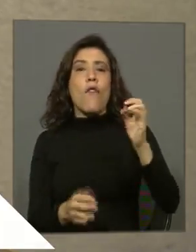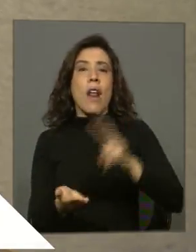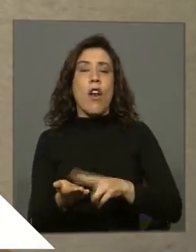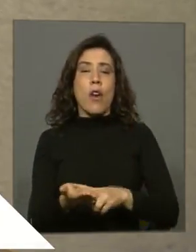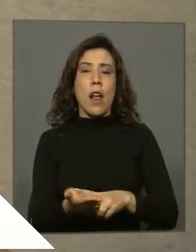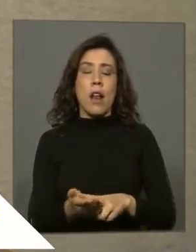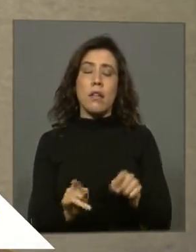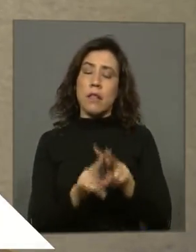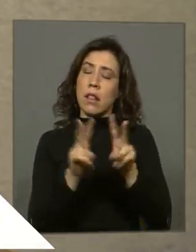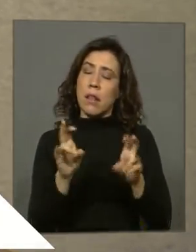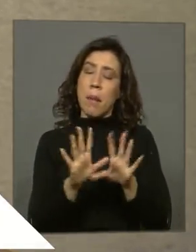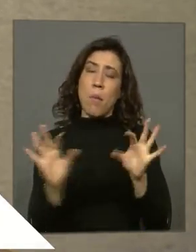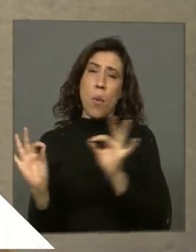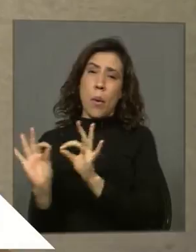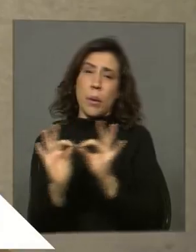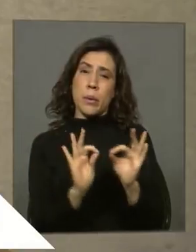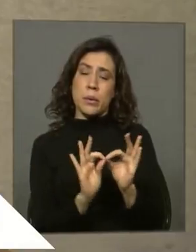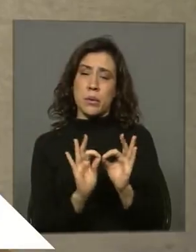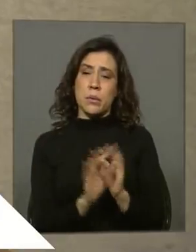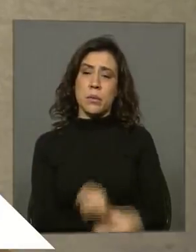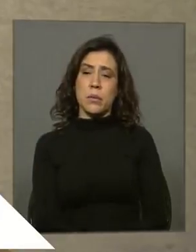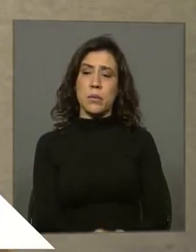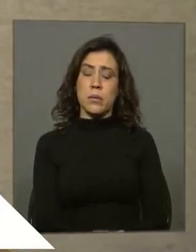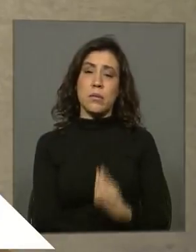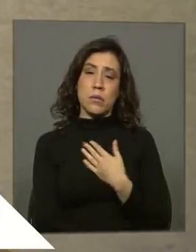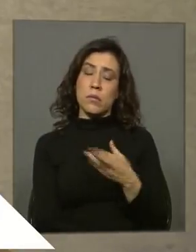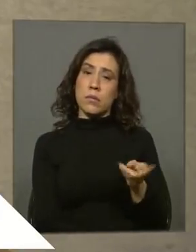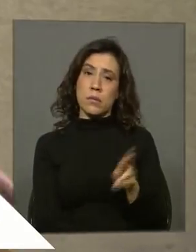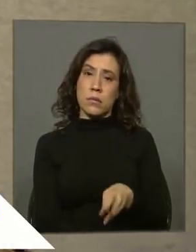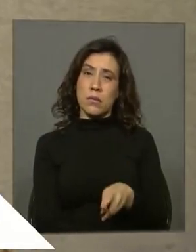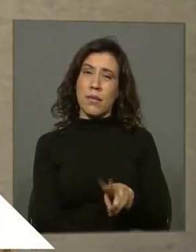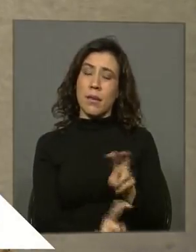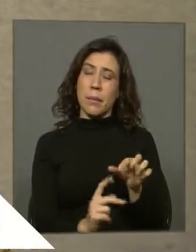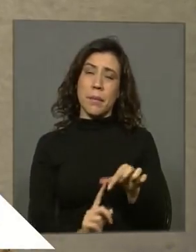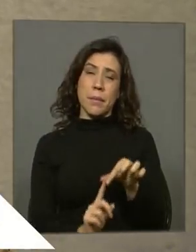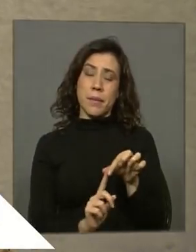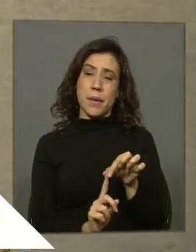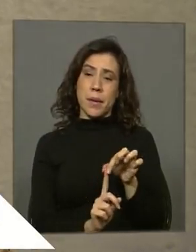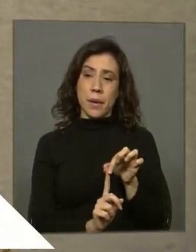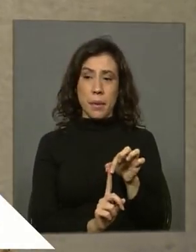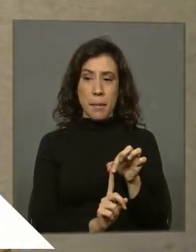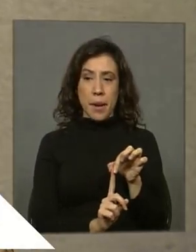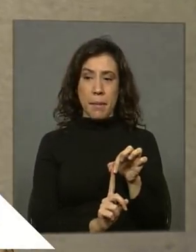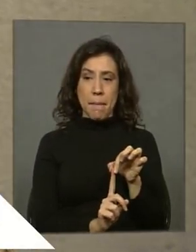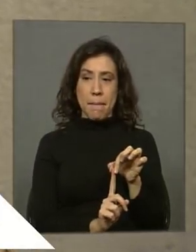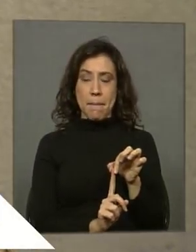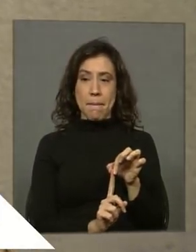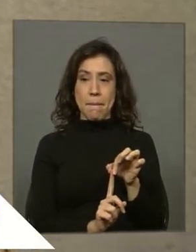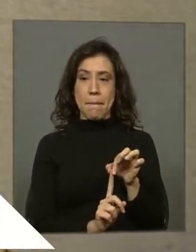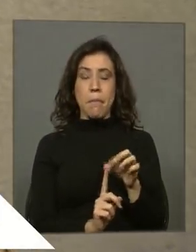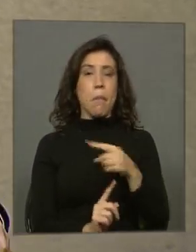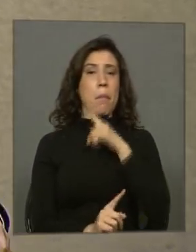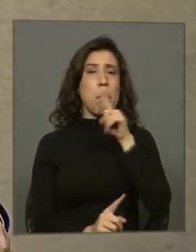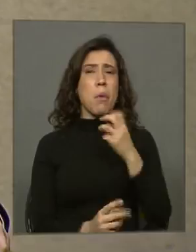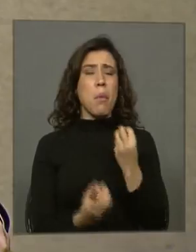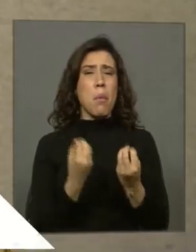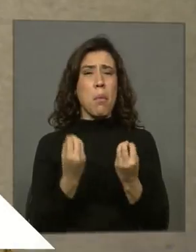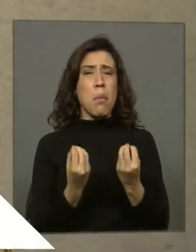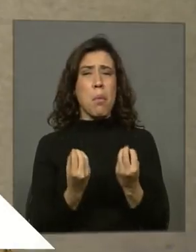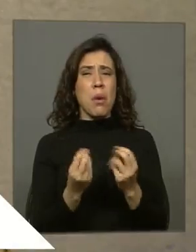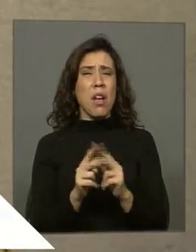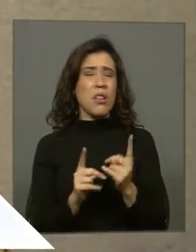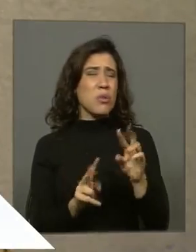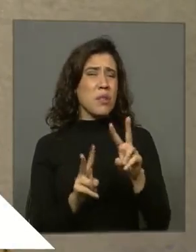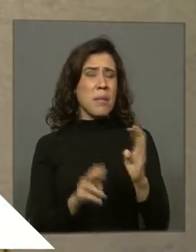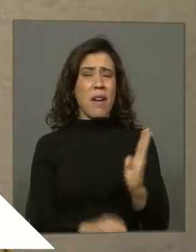es un tema muy puntual y yo quiero insistir en que lo de fondo que hay acá lo de fondo es preguntarnos por qué no cursó algo tan